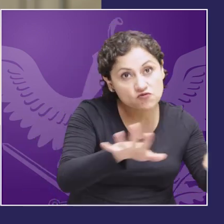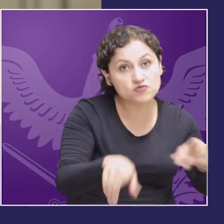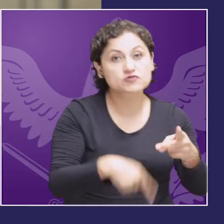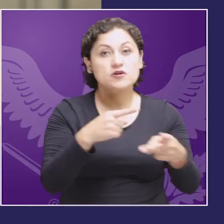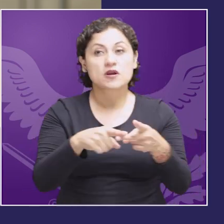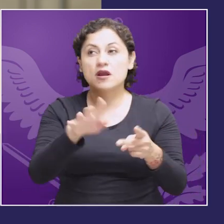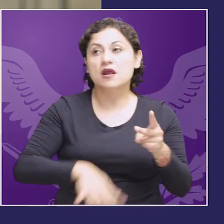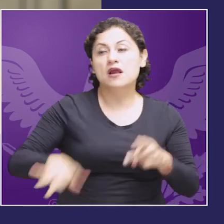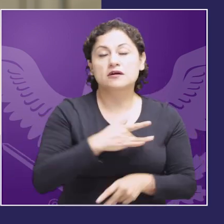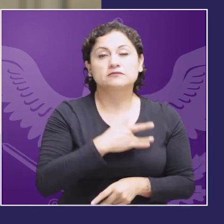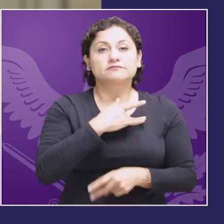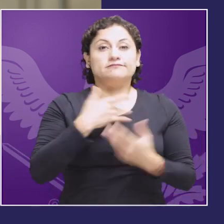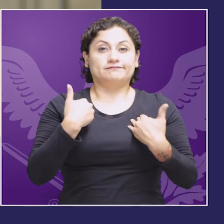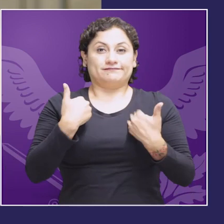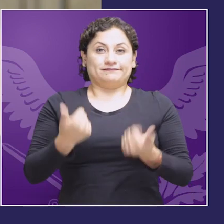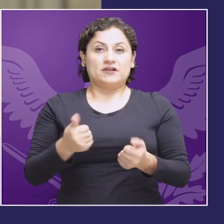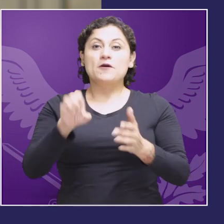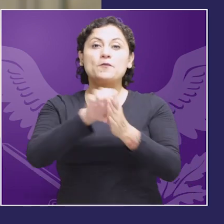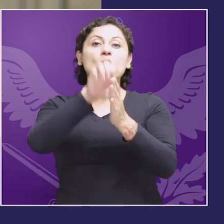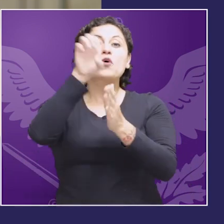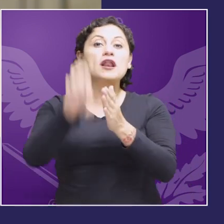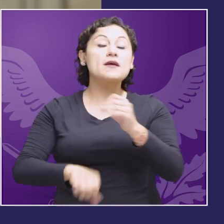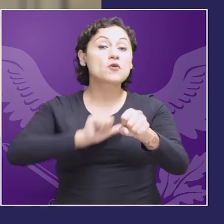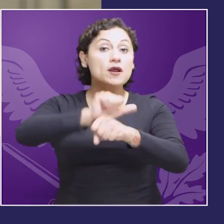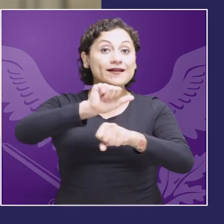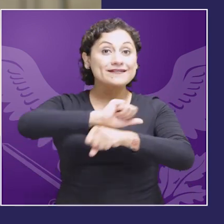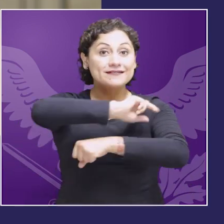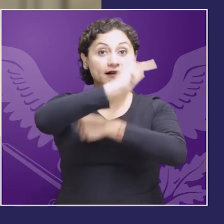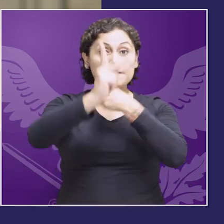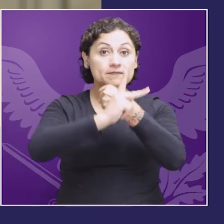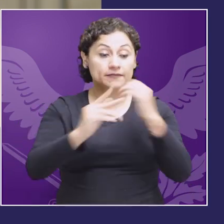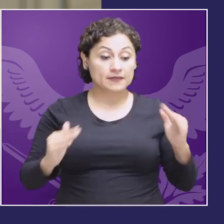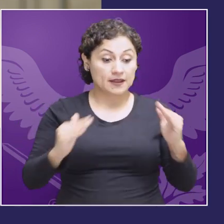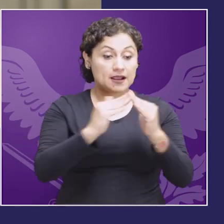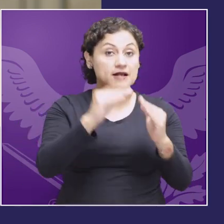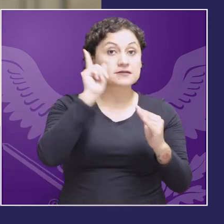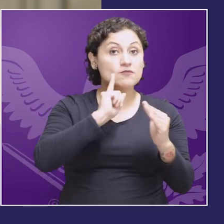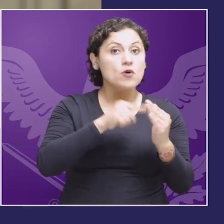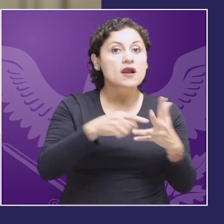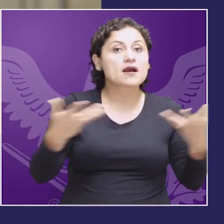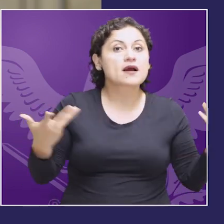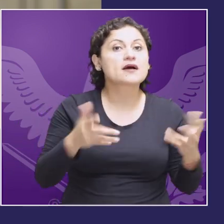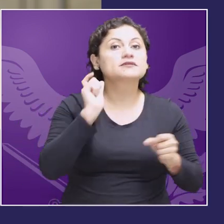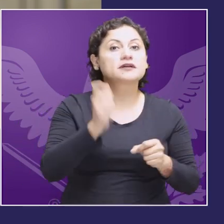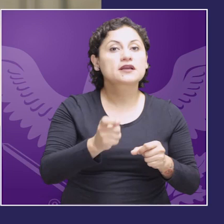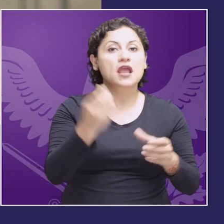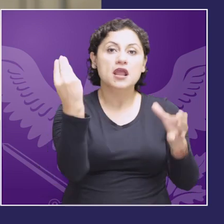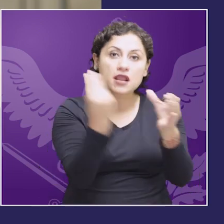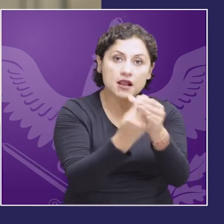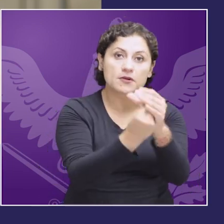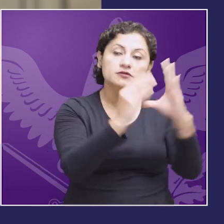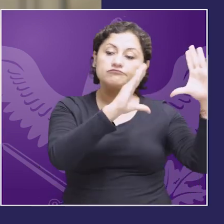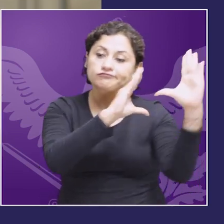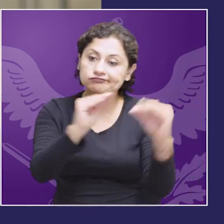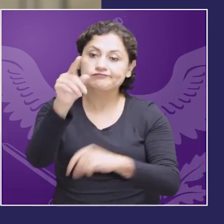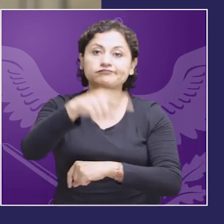por ejemplo calza muy bien con lo que hizo la Oficina de la Mujer Argentina y que le promovió